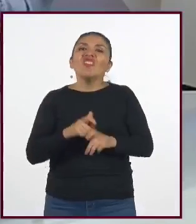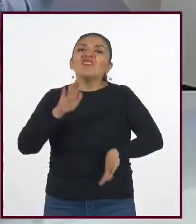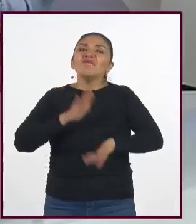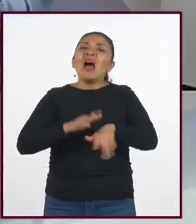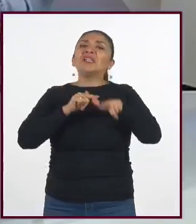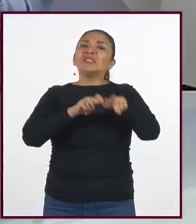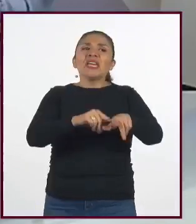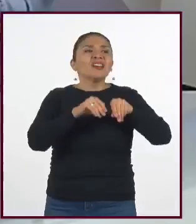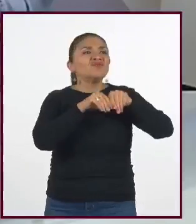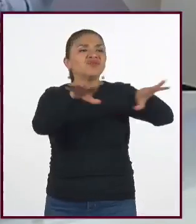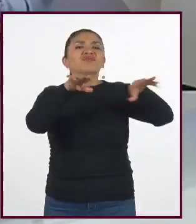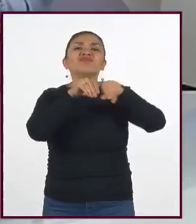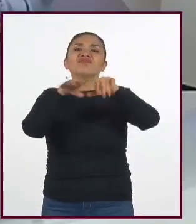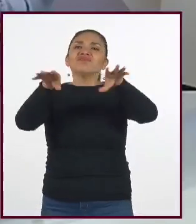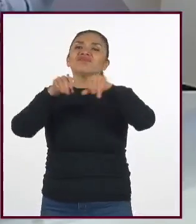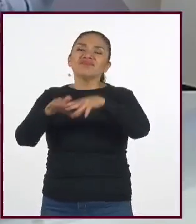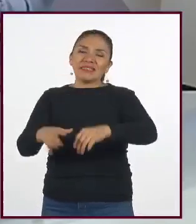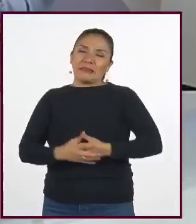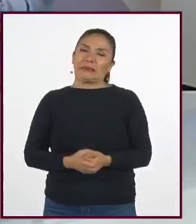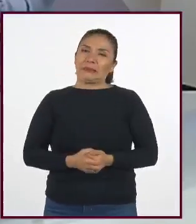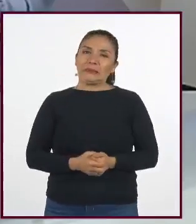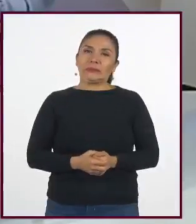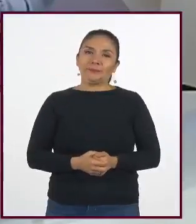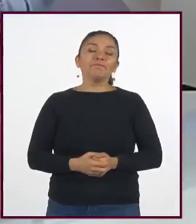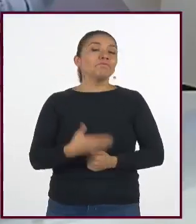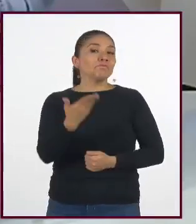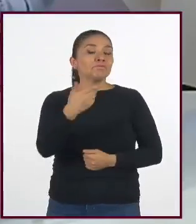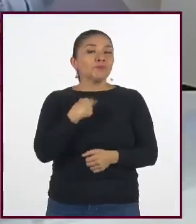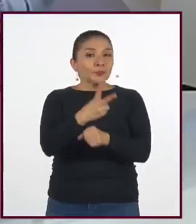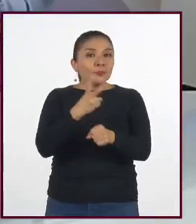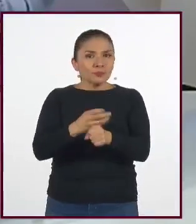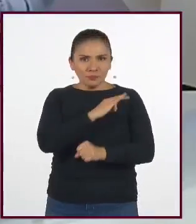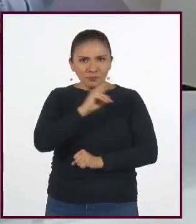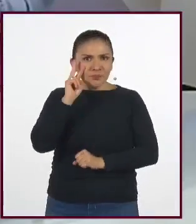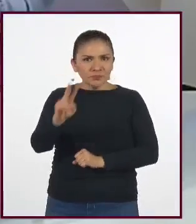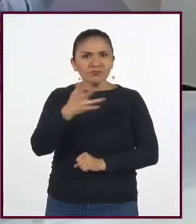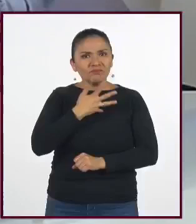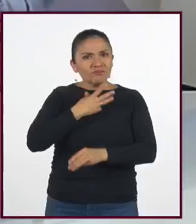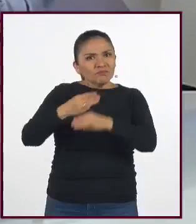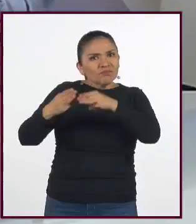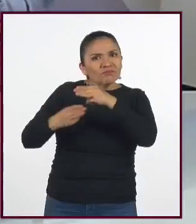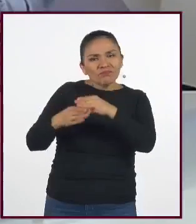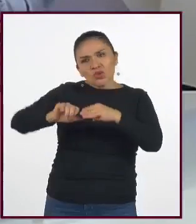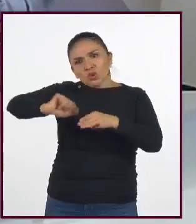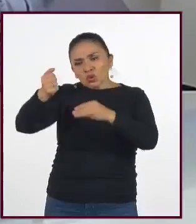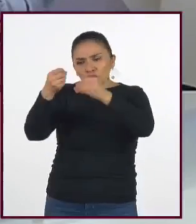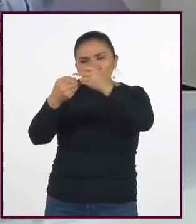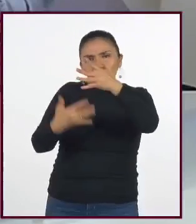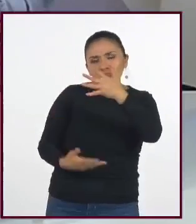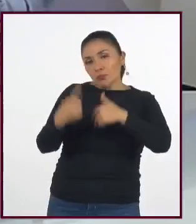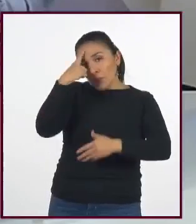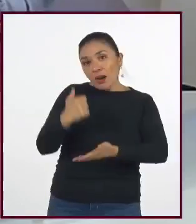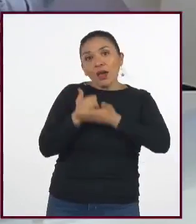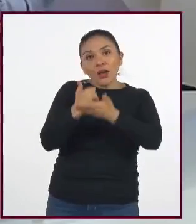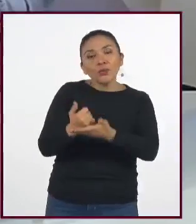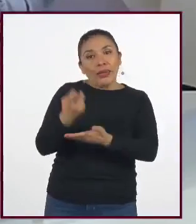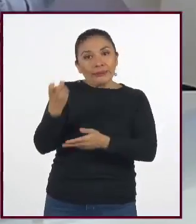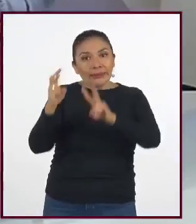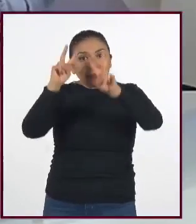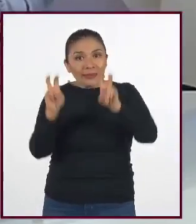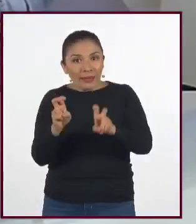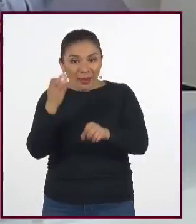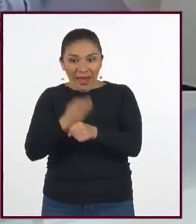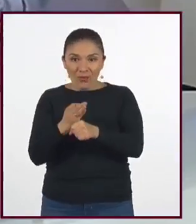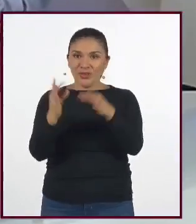sigan exaltando. Así es. Queremos invitarles a explorar algunos materiales complementarios que enriquecerán el tema que estamos